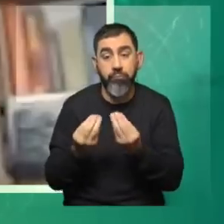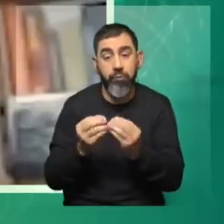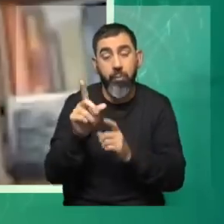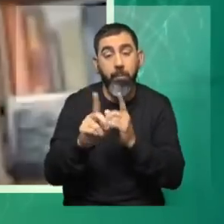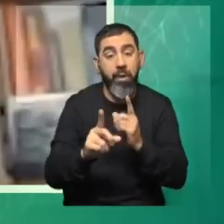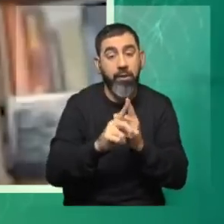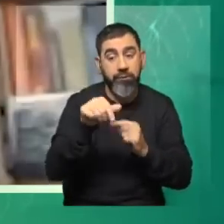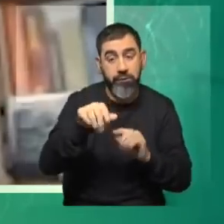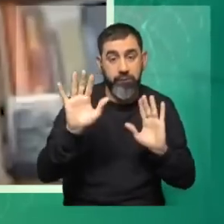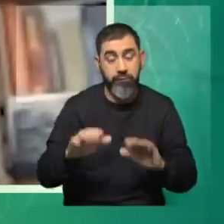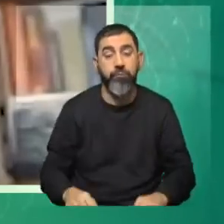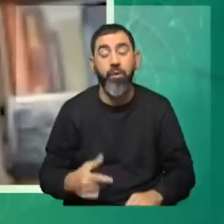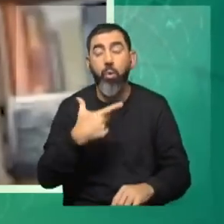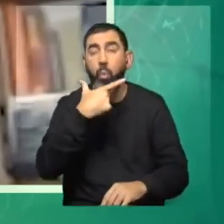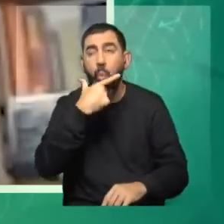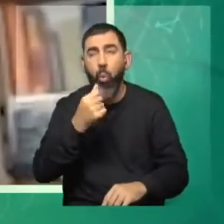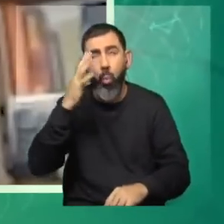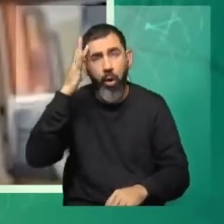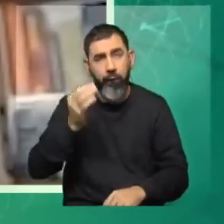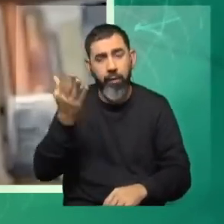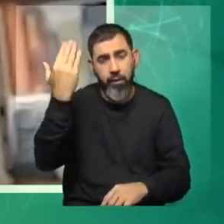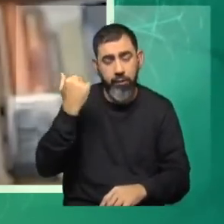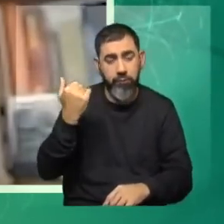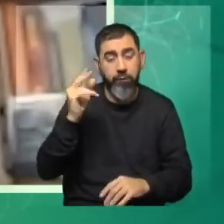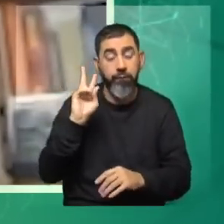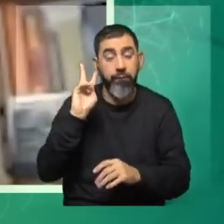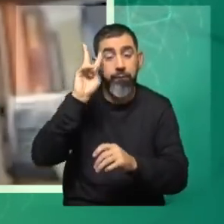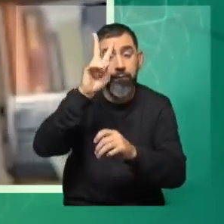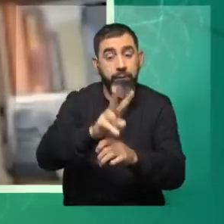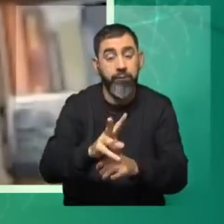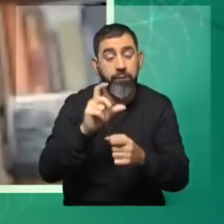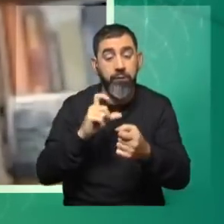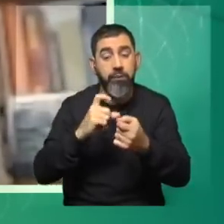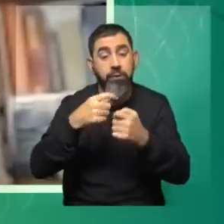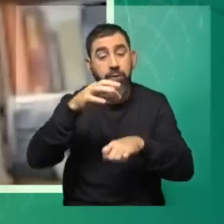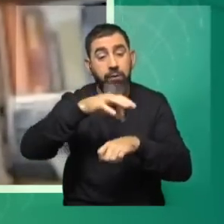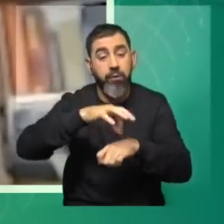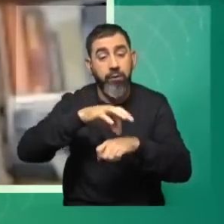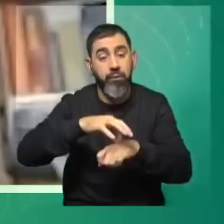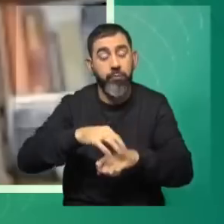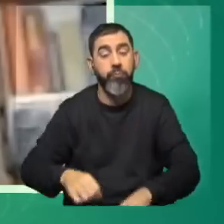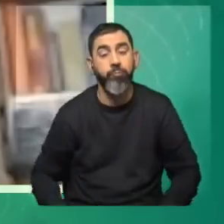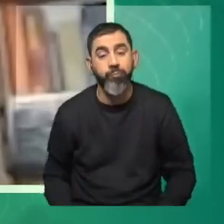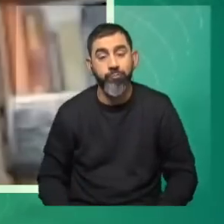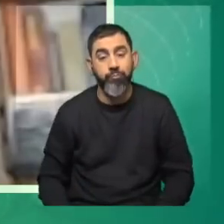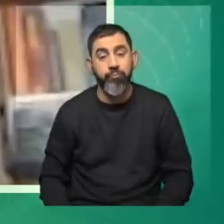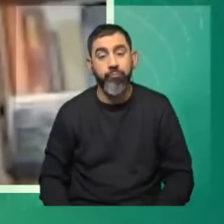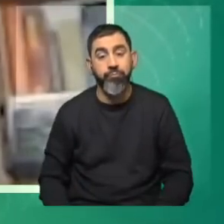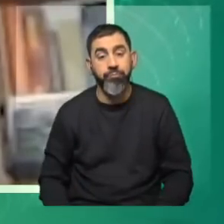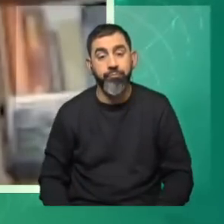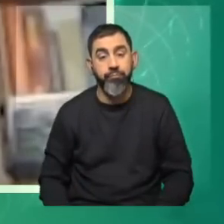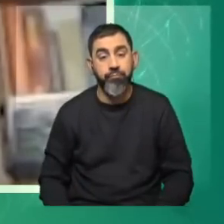semana pasada es jueves si no me equivoco se hace una visita el sindicato médico de sociedad de psiquiatría y bueno y